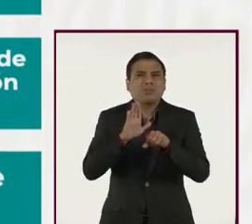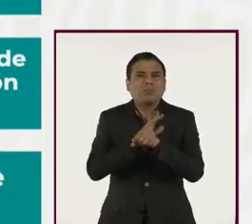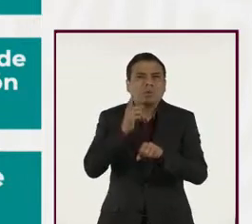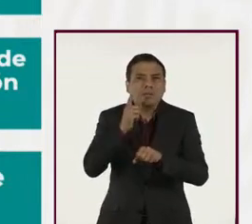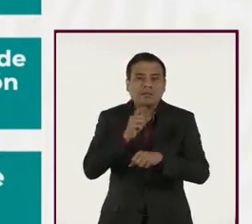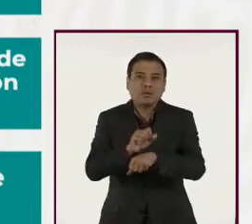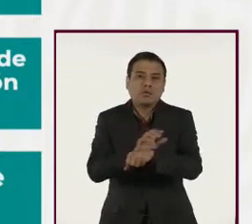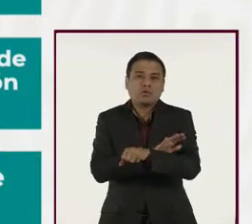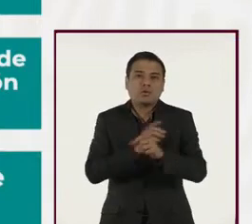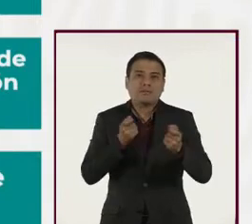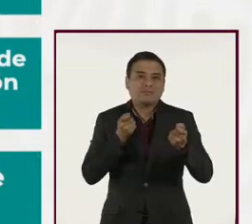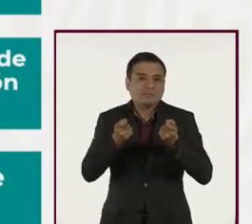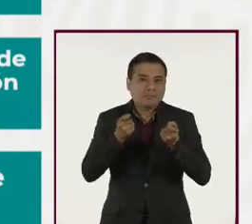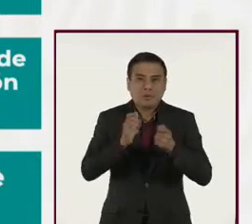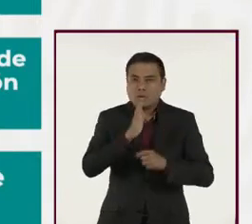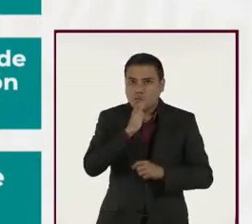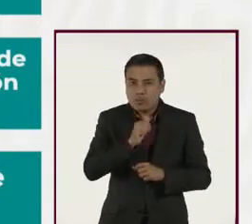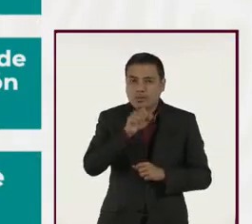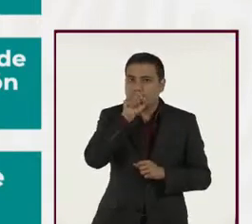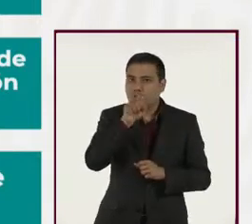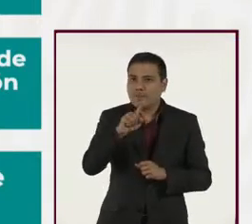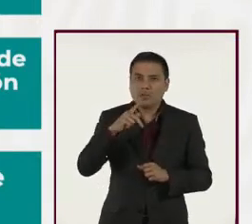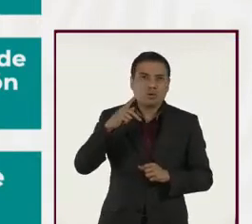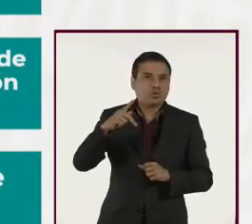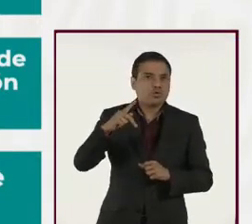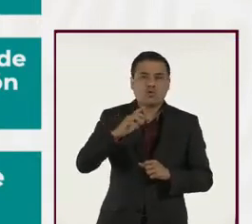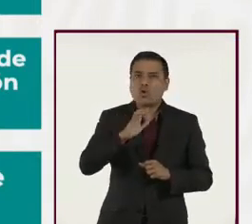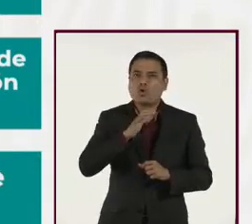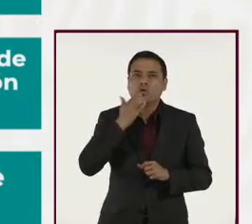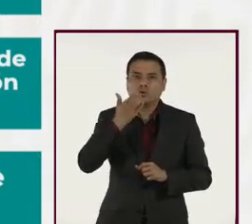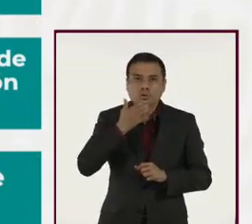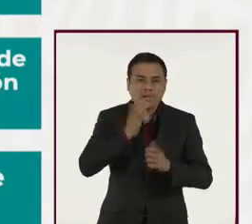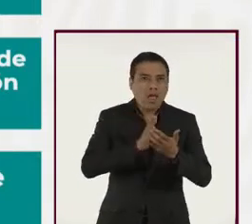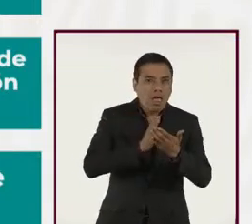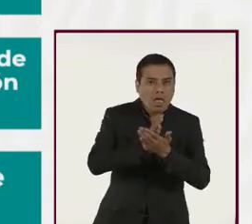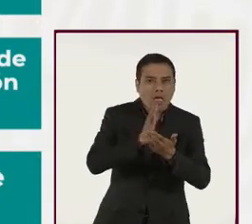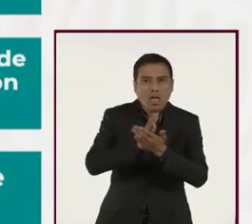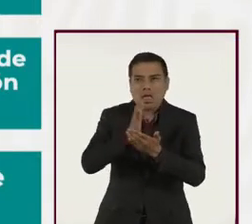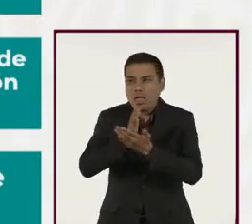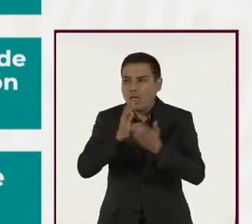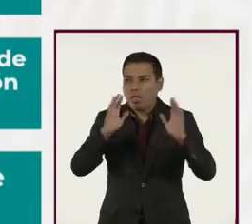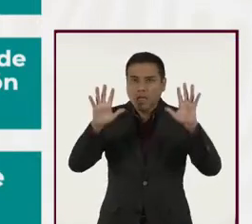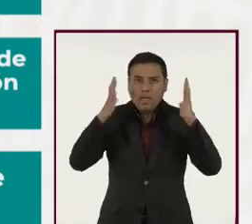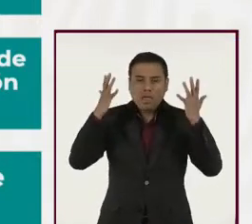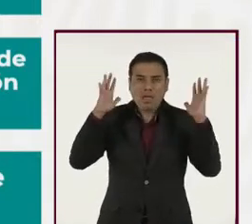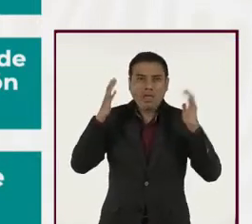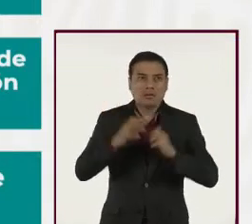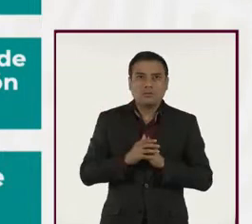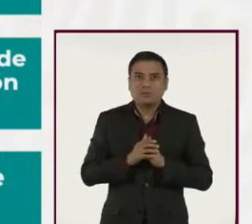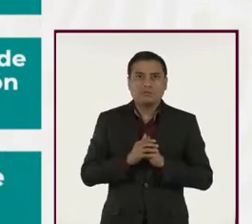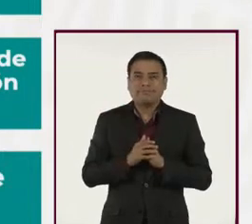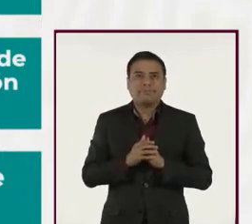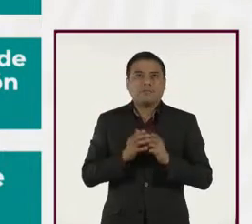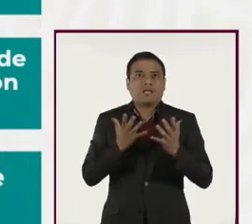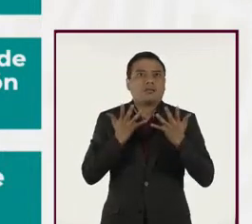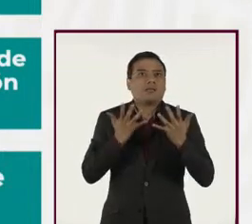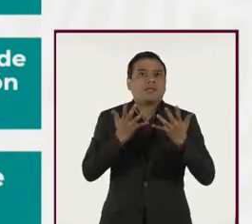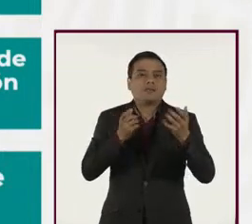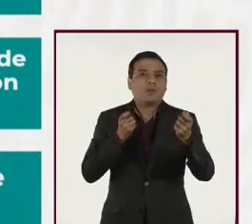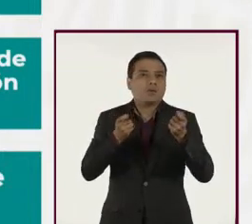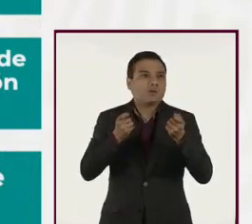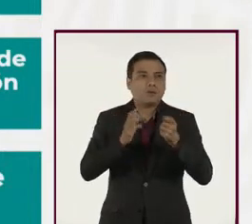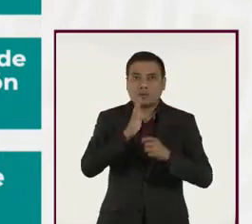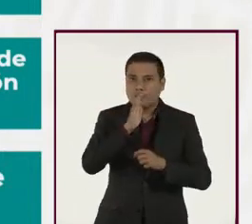a conductas más impulsivas, donde tienen una gran dificultad para controlar ese impulso o ese deseo y donde se busca también